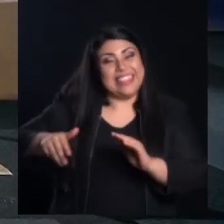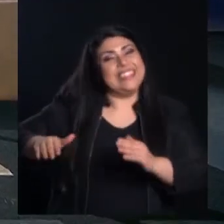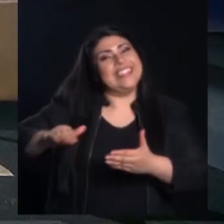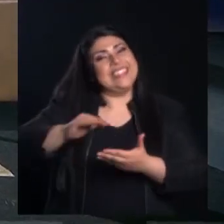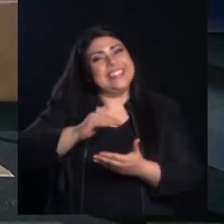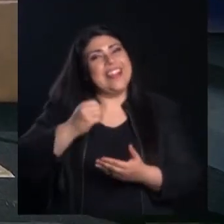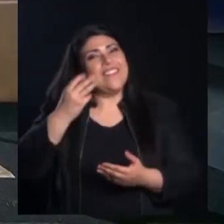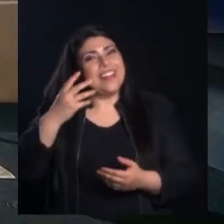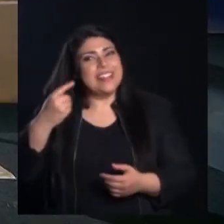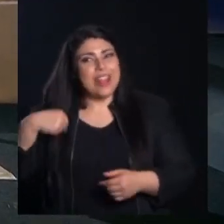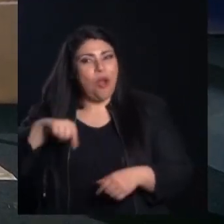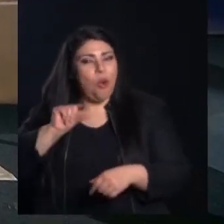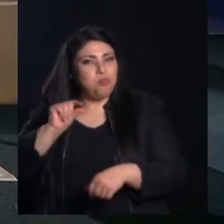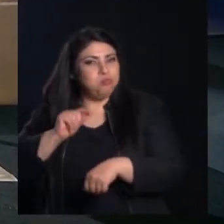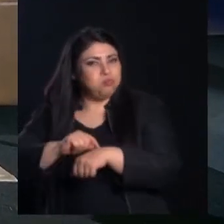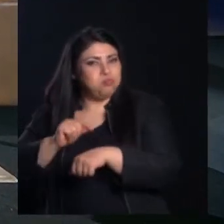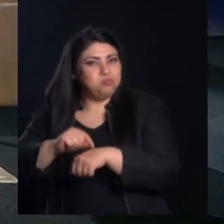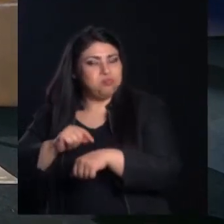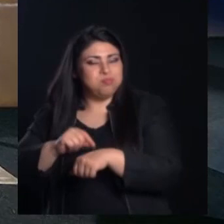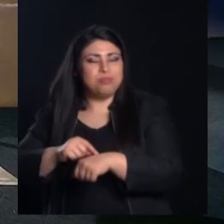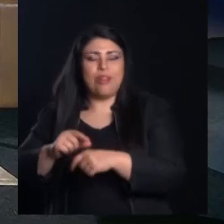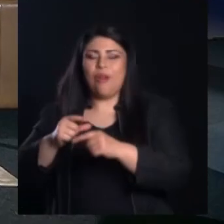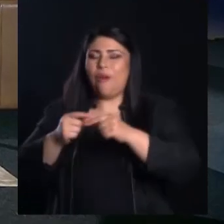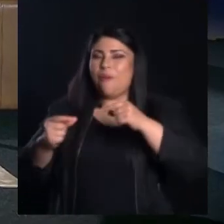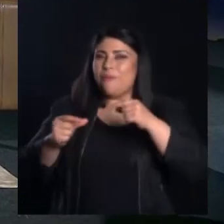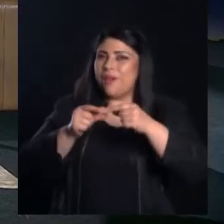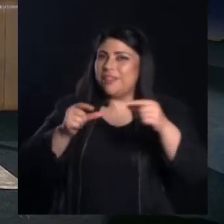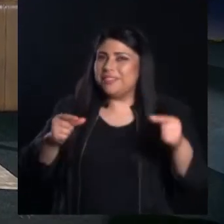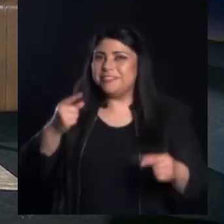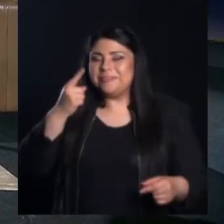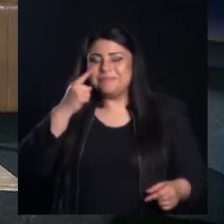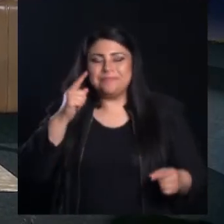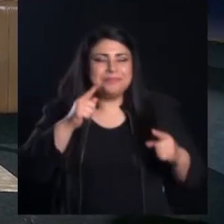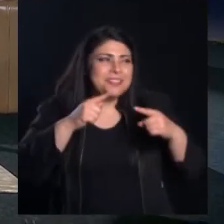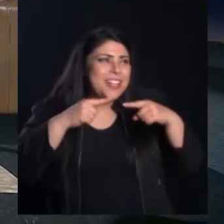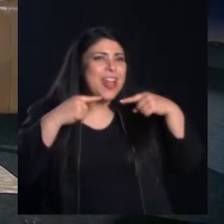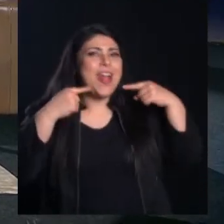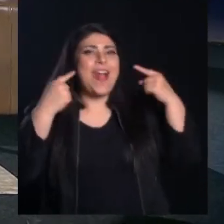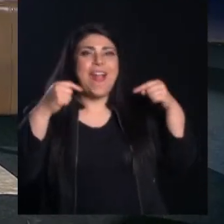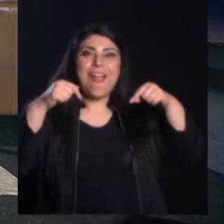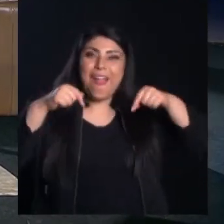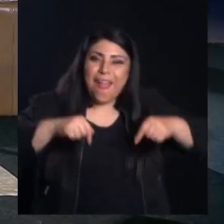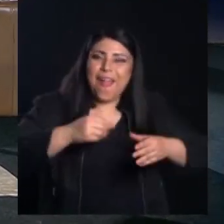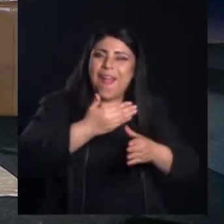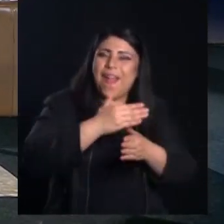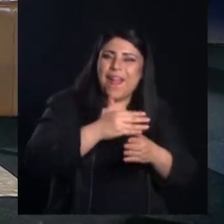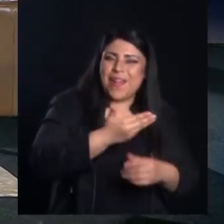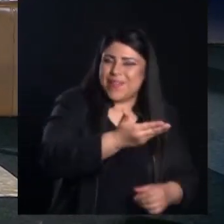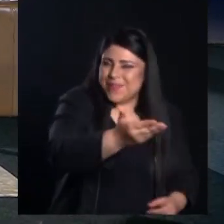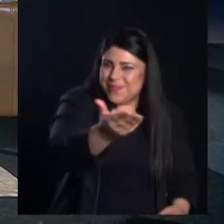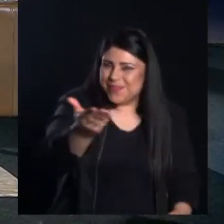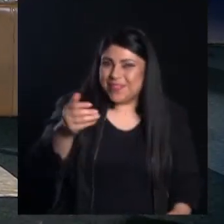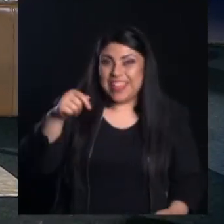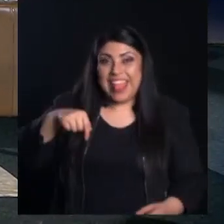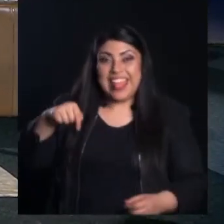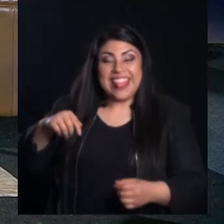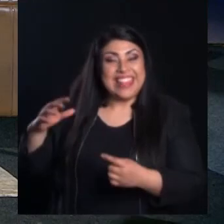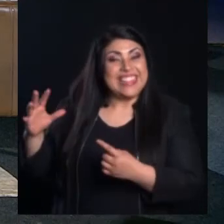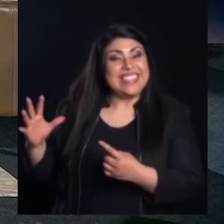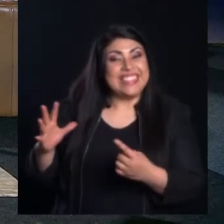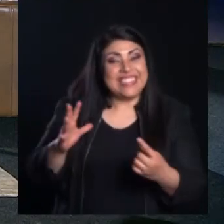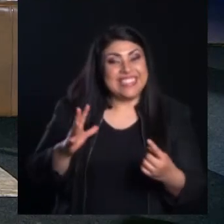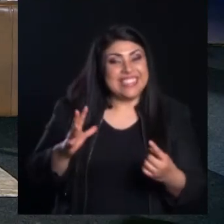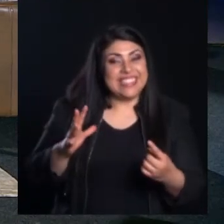acabamos de vivir ensancha el fin de semana y más contento de poder compartir con ustedes este discípula 2 estás